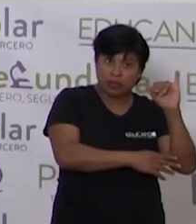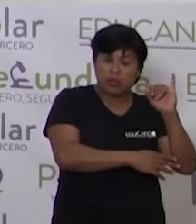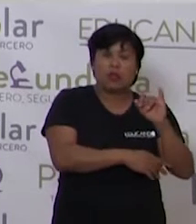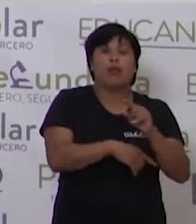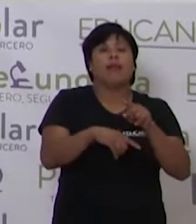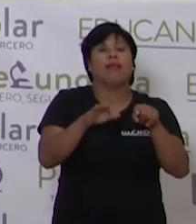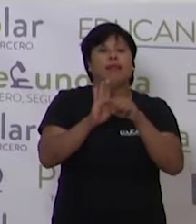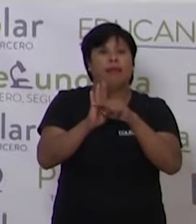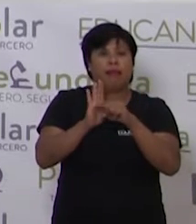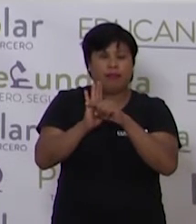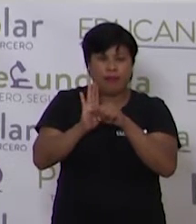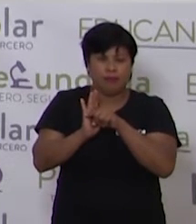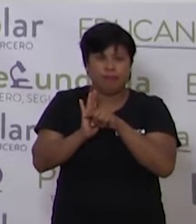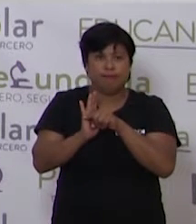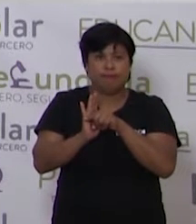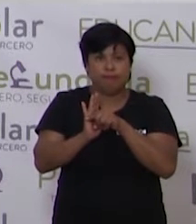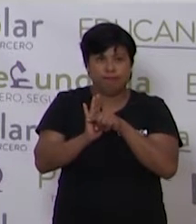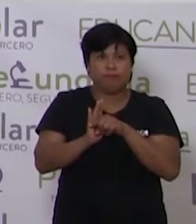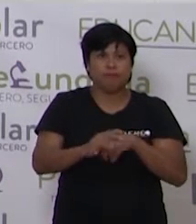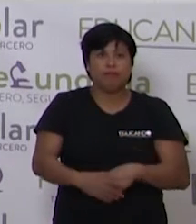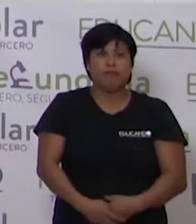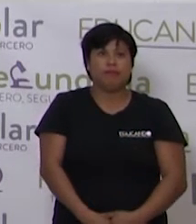son negativos.